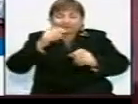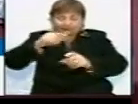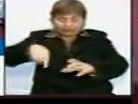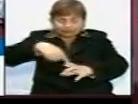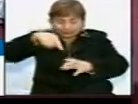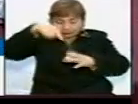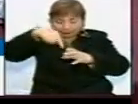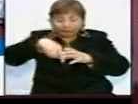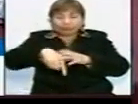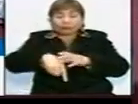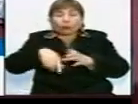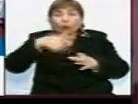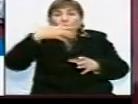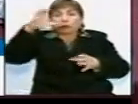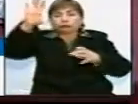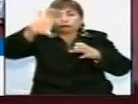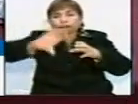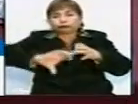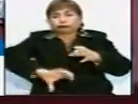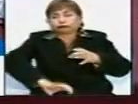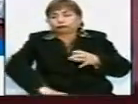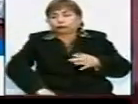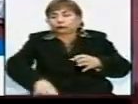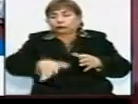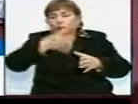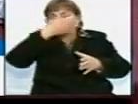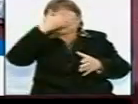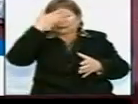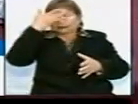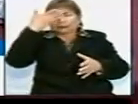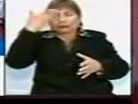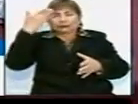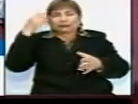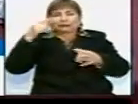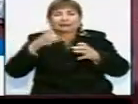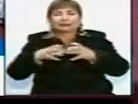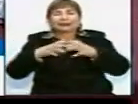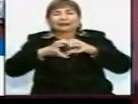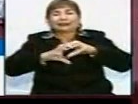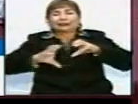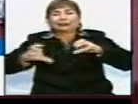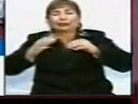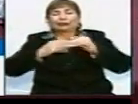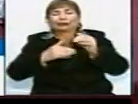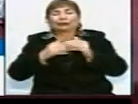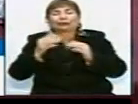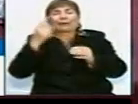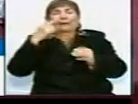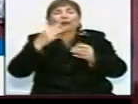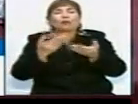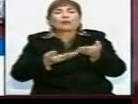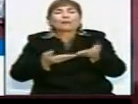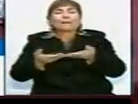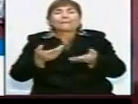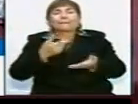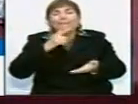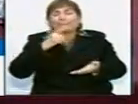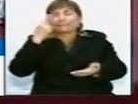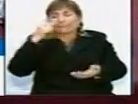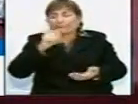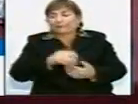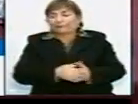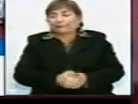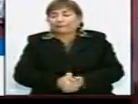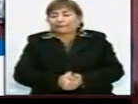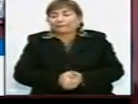y llenan el agua y se olvidan que los buzones han sido diseñados y construidos con un manejo hidráulico para